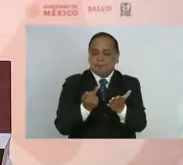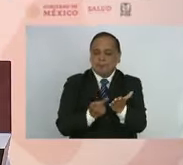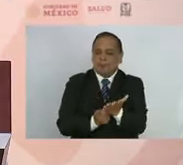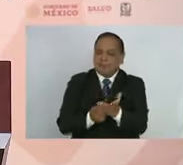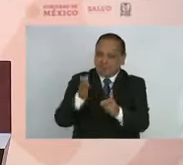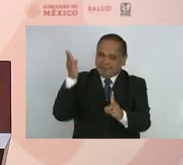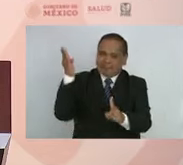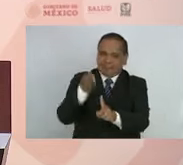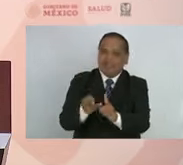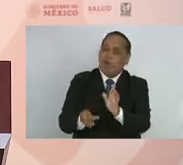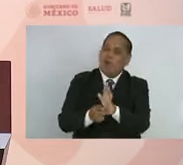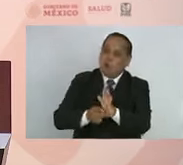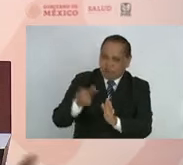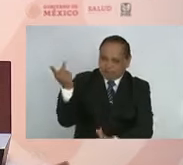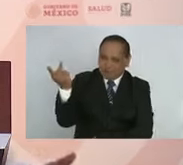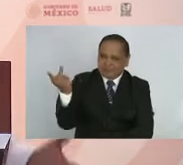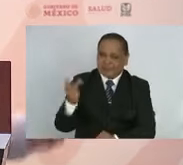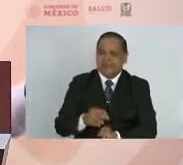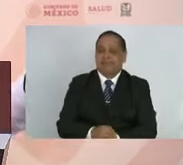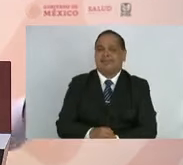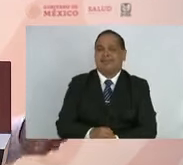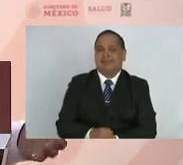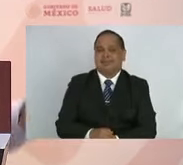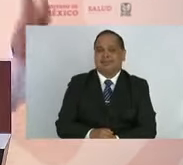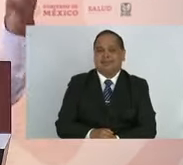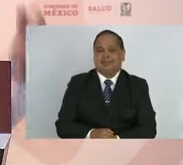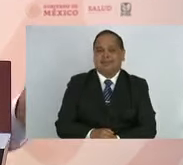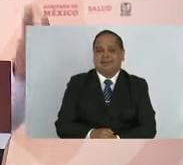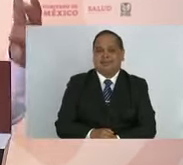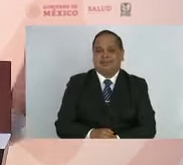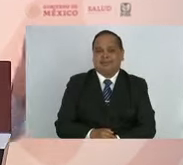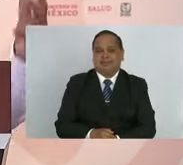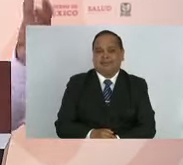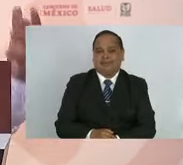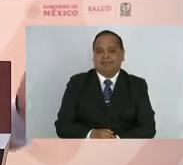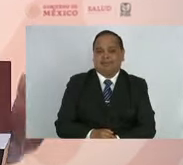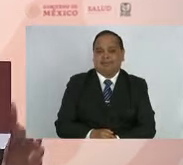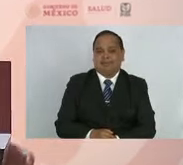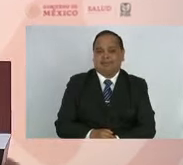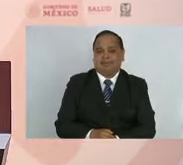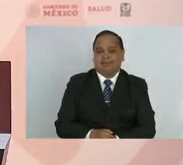original, ahora vamos a